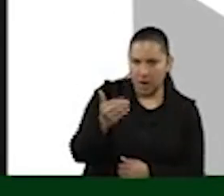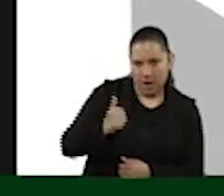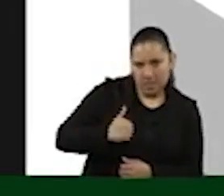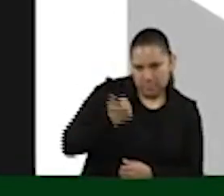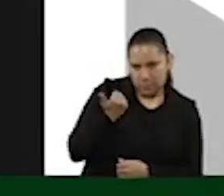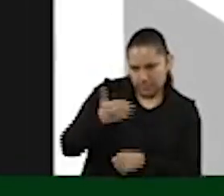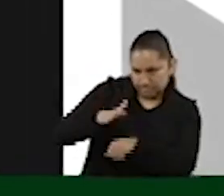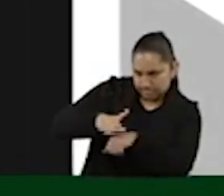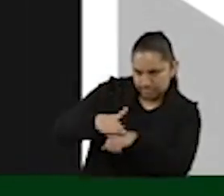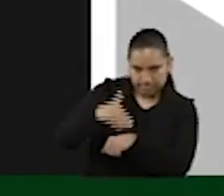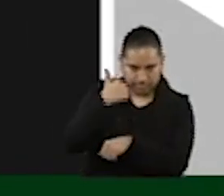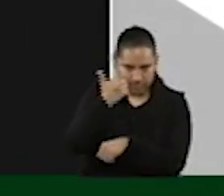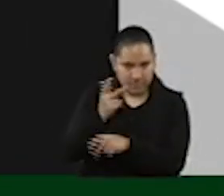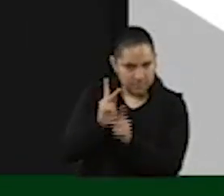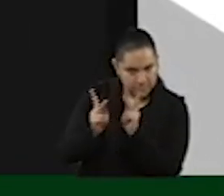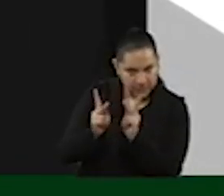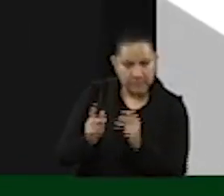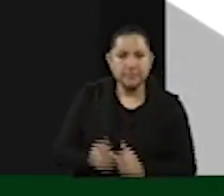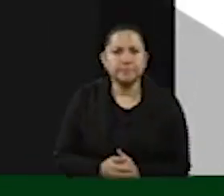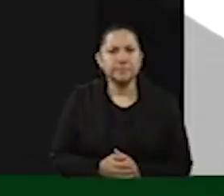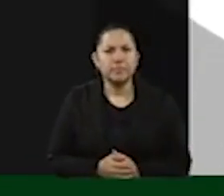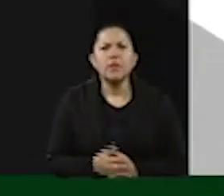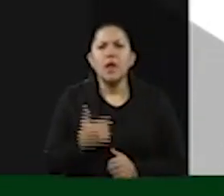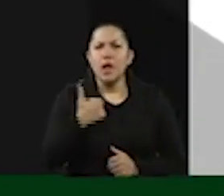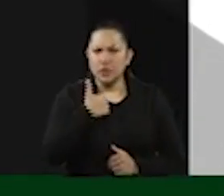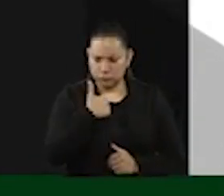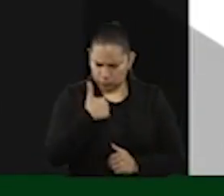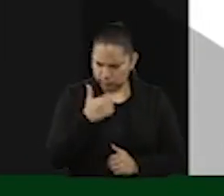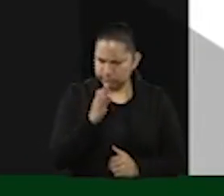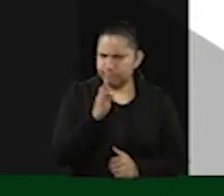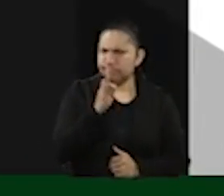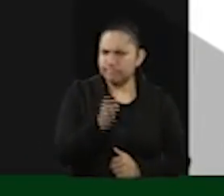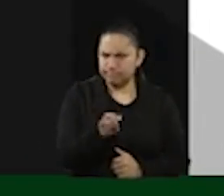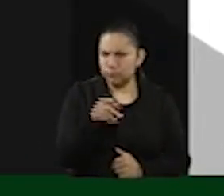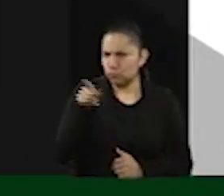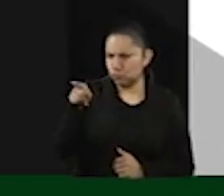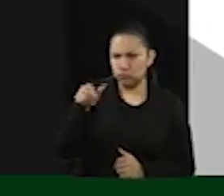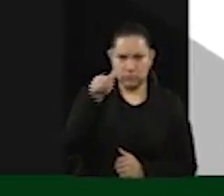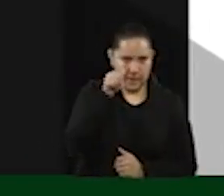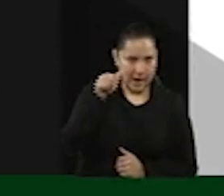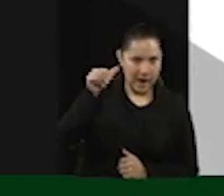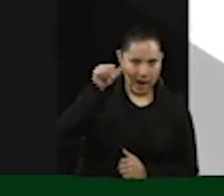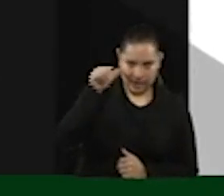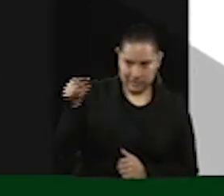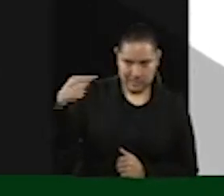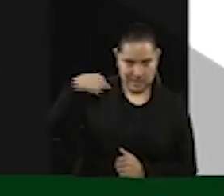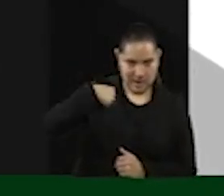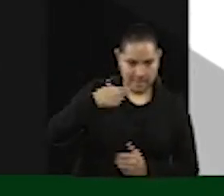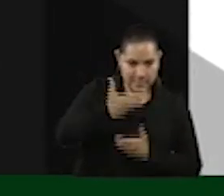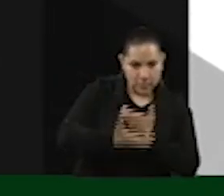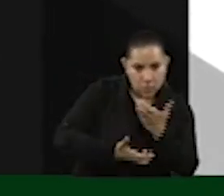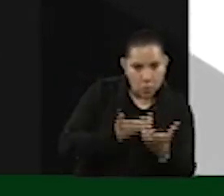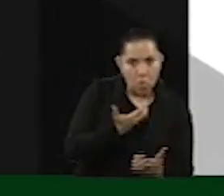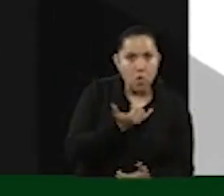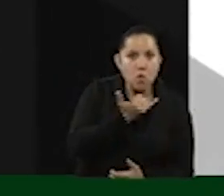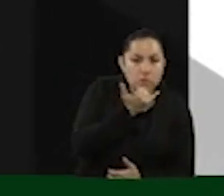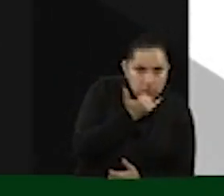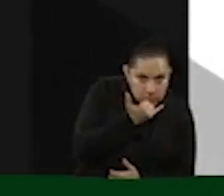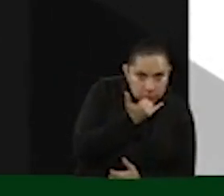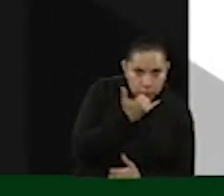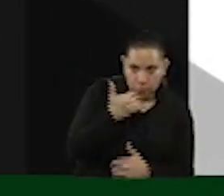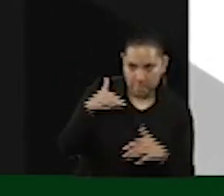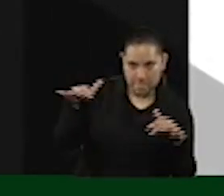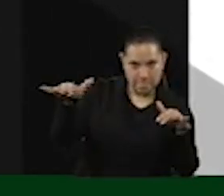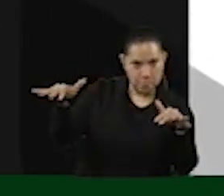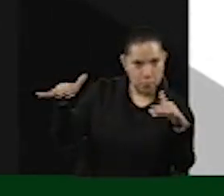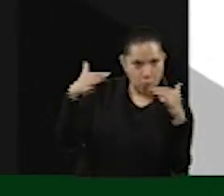Reconozco y acepto la disculpa pública que el día de ayer me ofreció. Siempre he sido una mujer de diálogo.